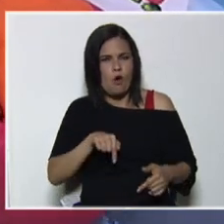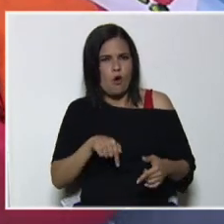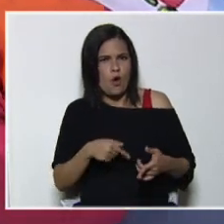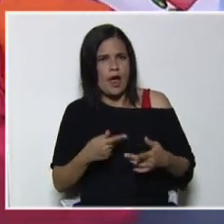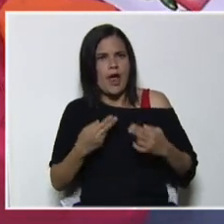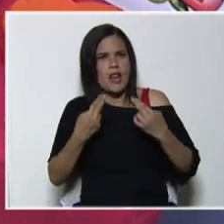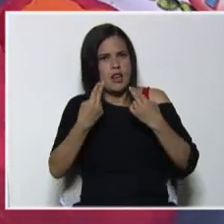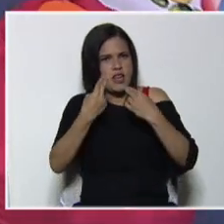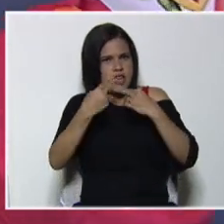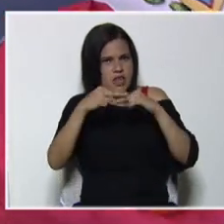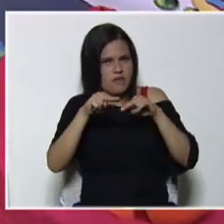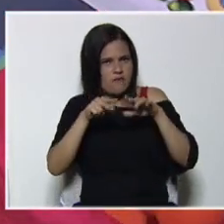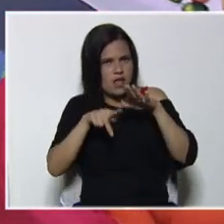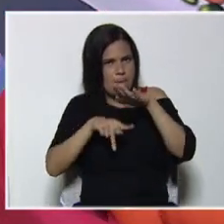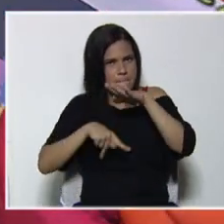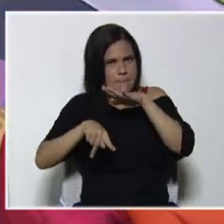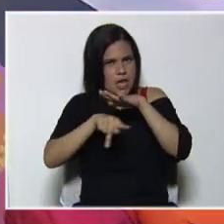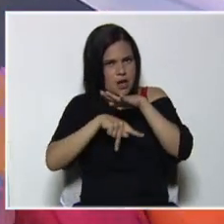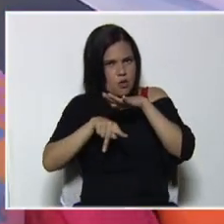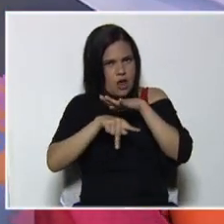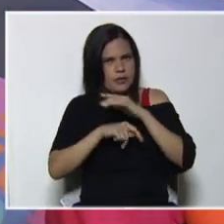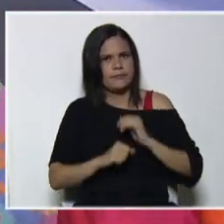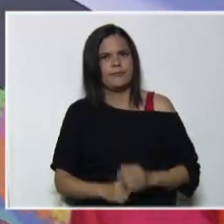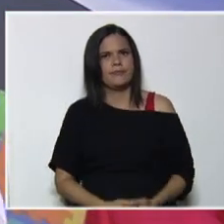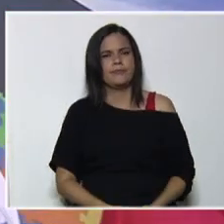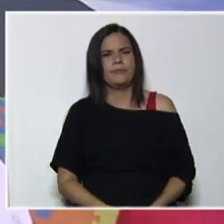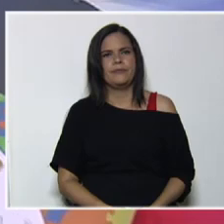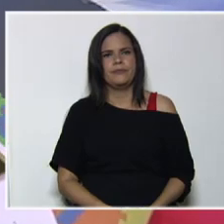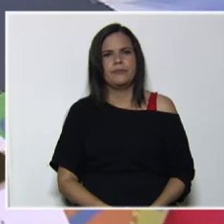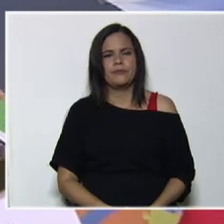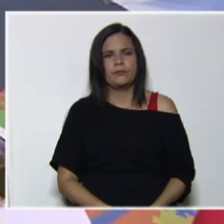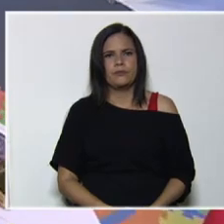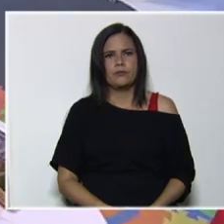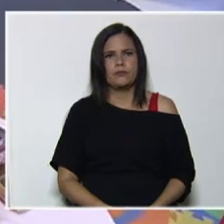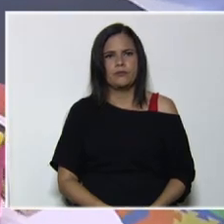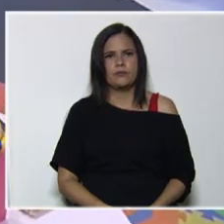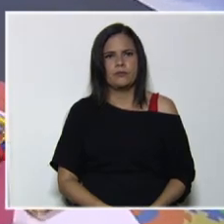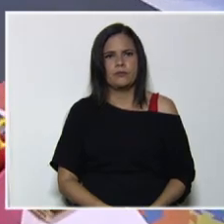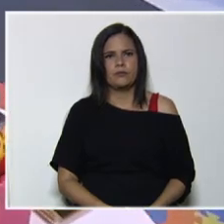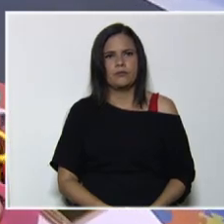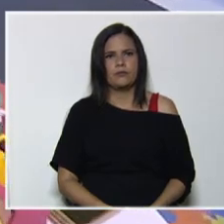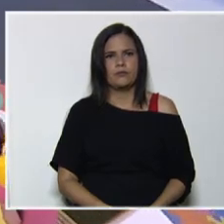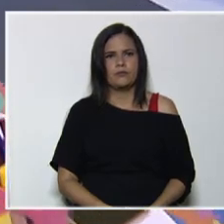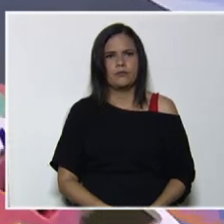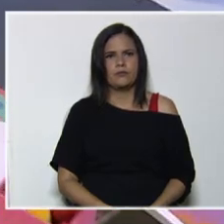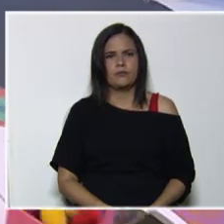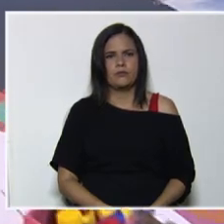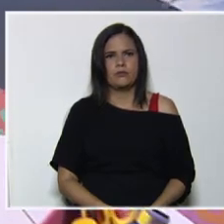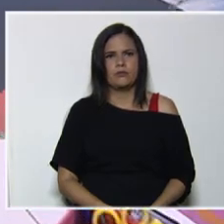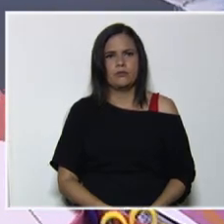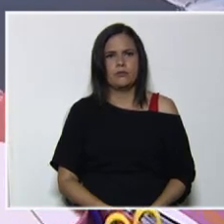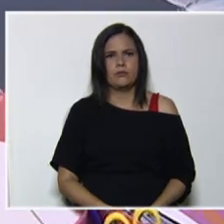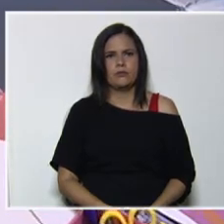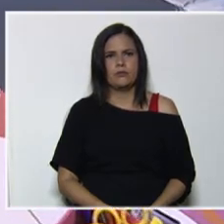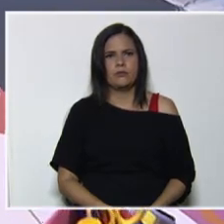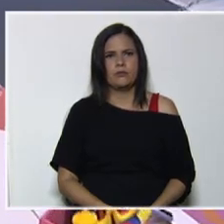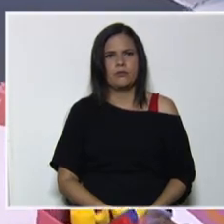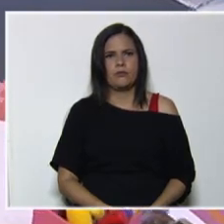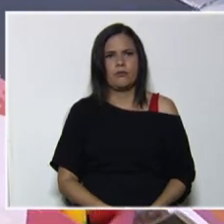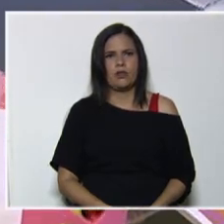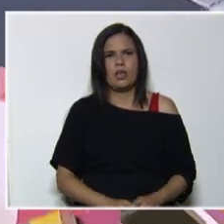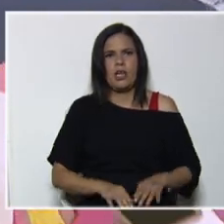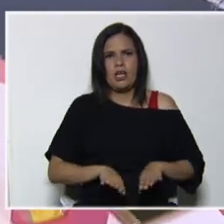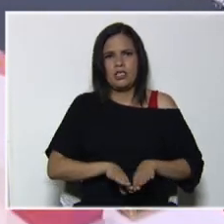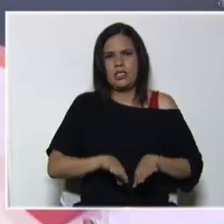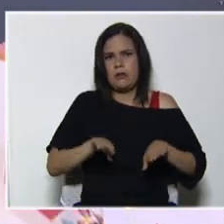la etapa preescolar. Para pasar a la etapa preescolar, me permiten, vamos a separar